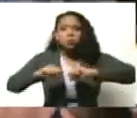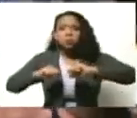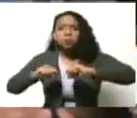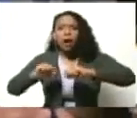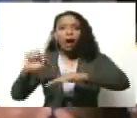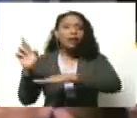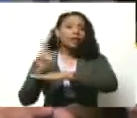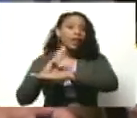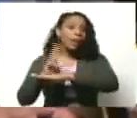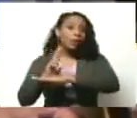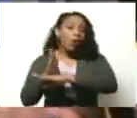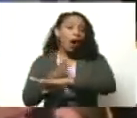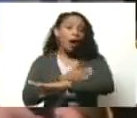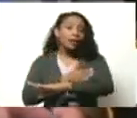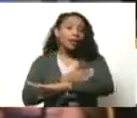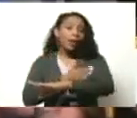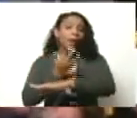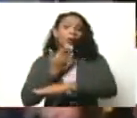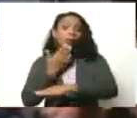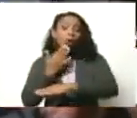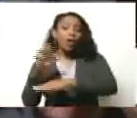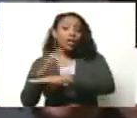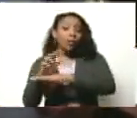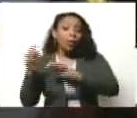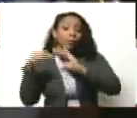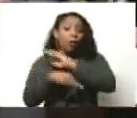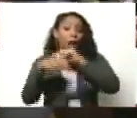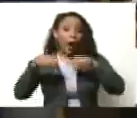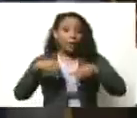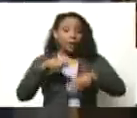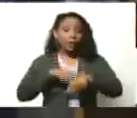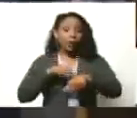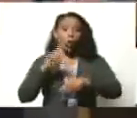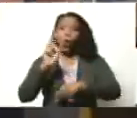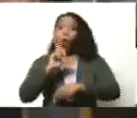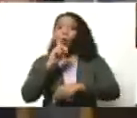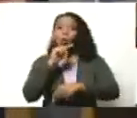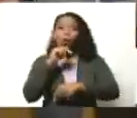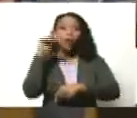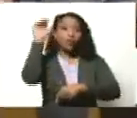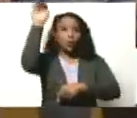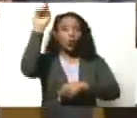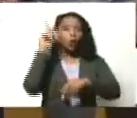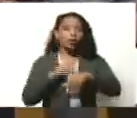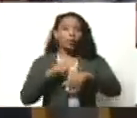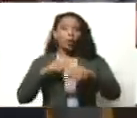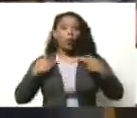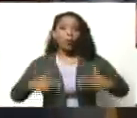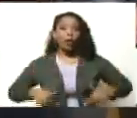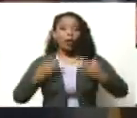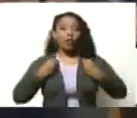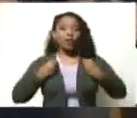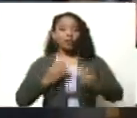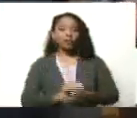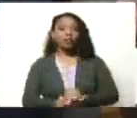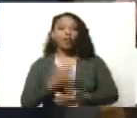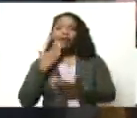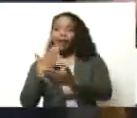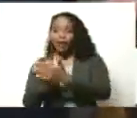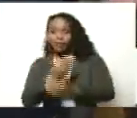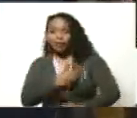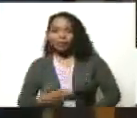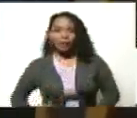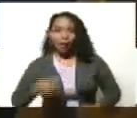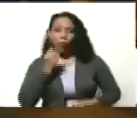con rapidez, que se actúa con profundidad en este tiempo o no habrá tiempo para la humanidad. Muchas gracias. Bueno,